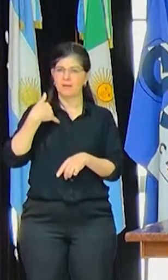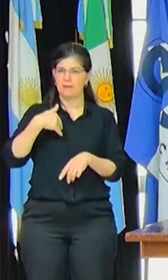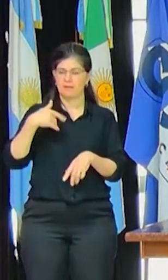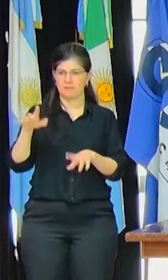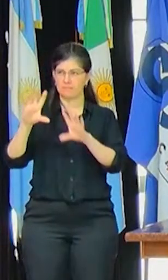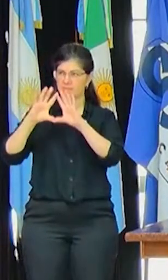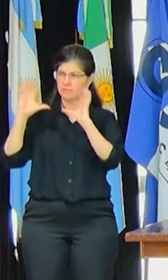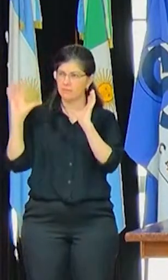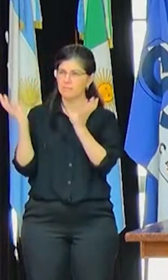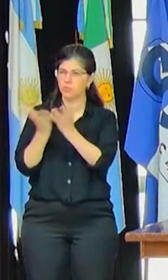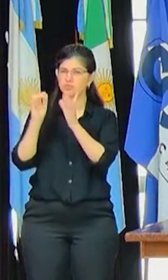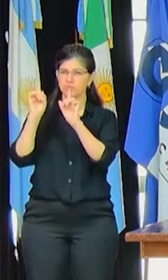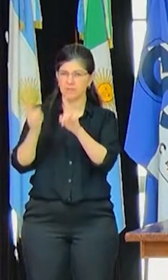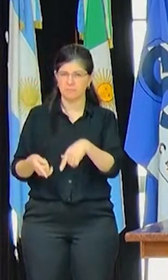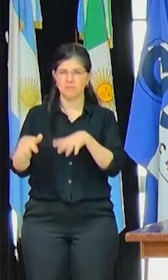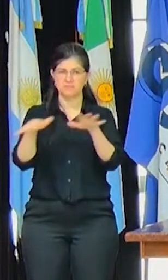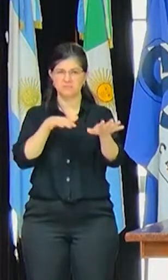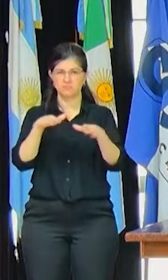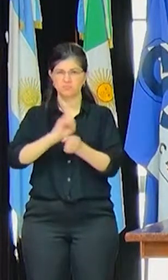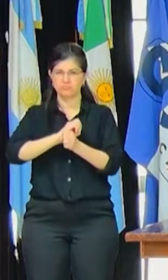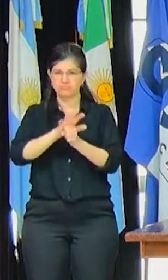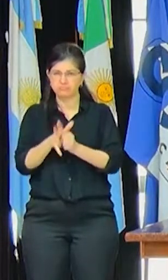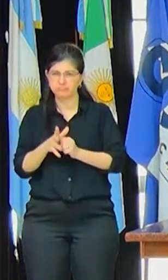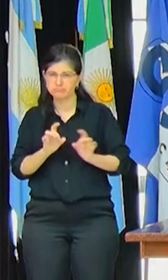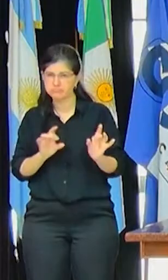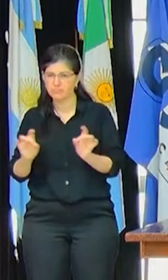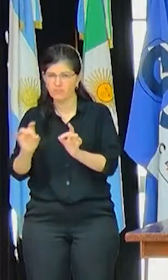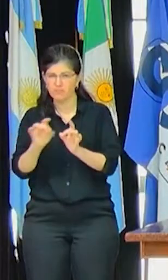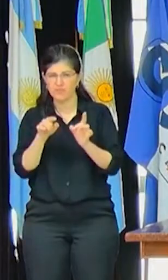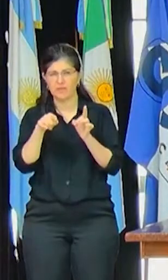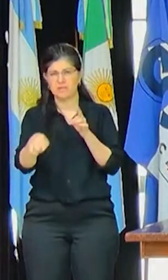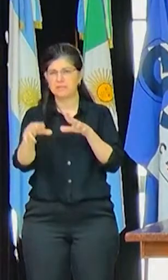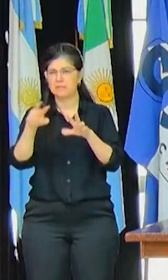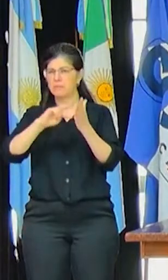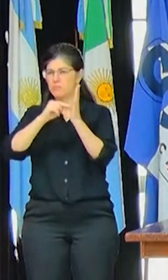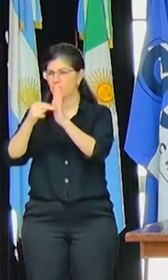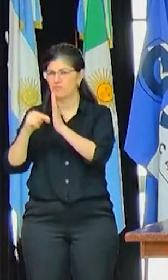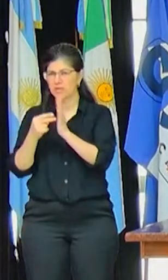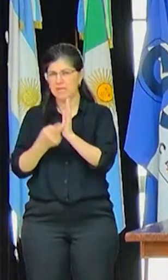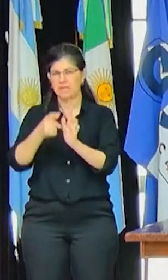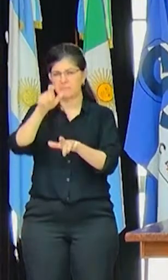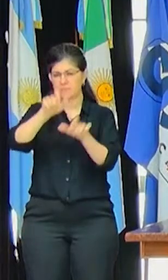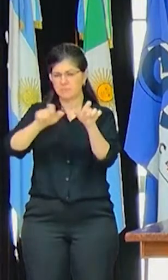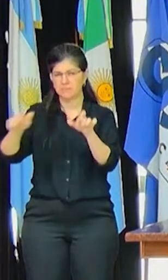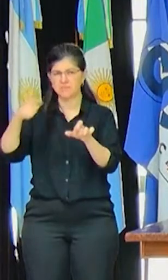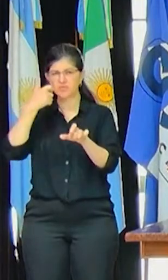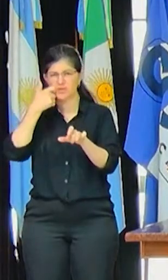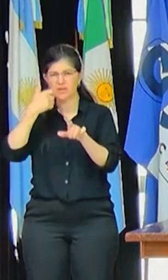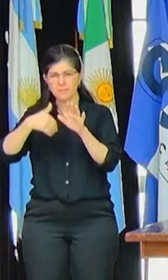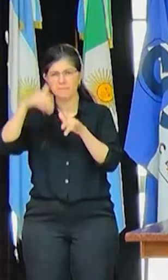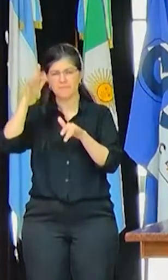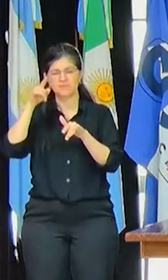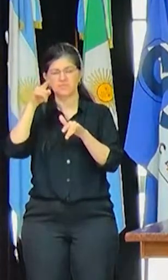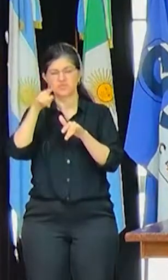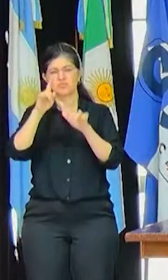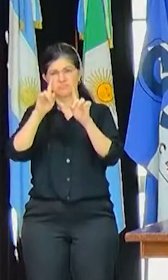nos mostró que todos los problemas que veíamos con la población envejecida en el sur global pasaban también en